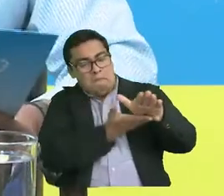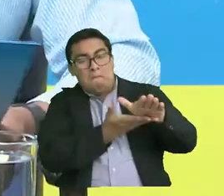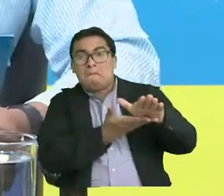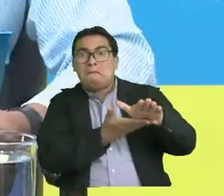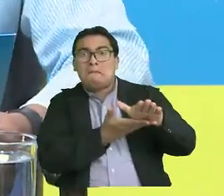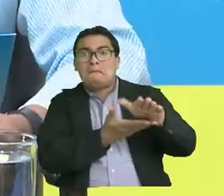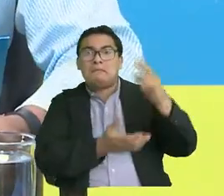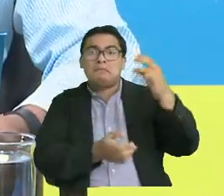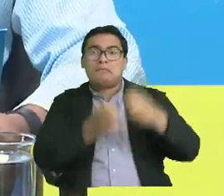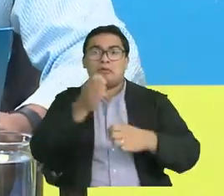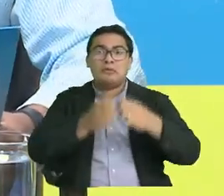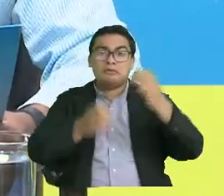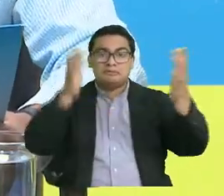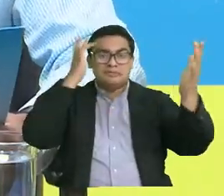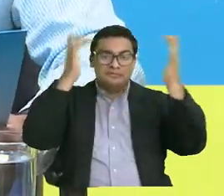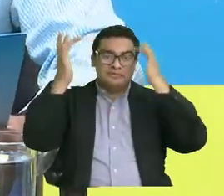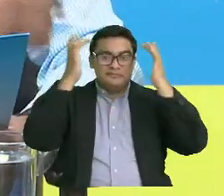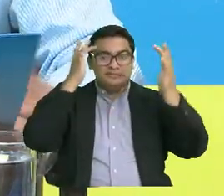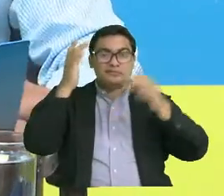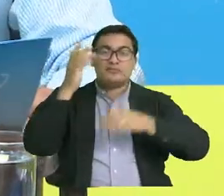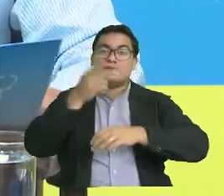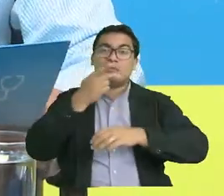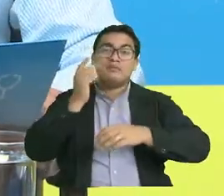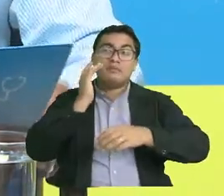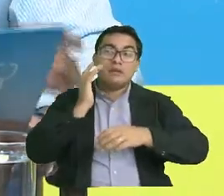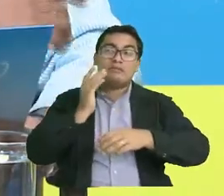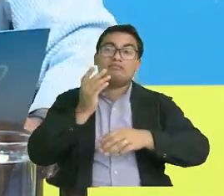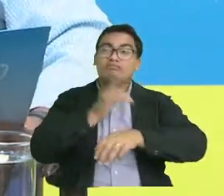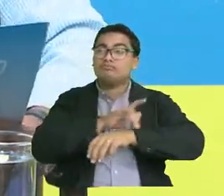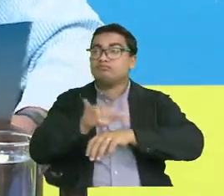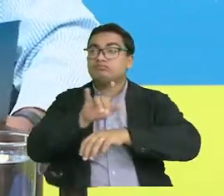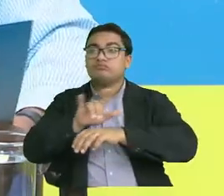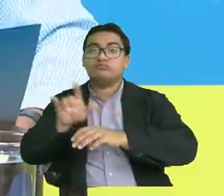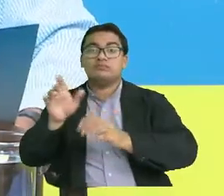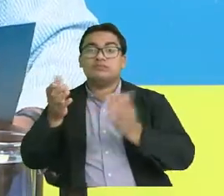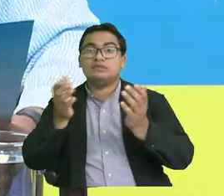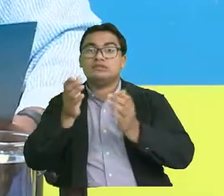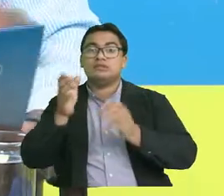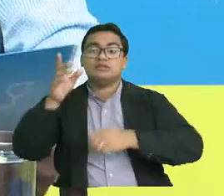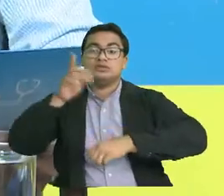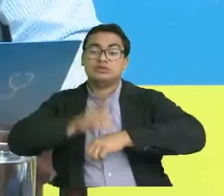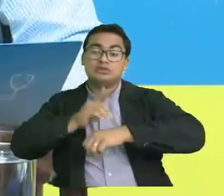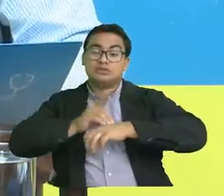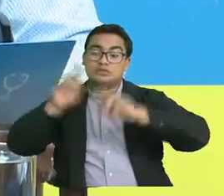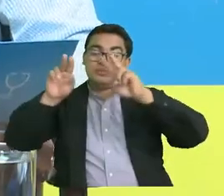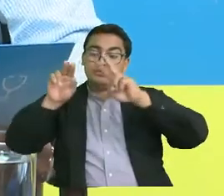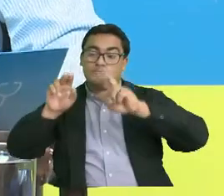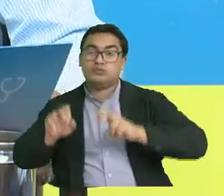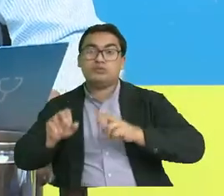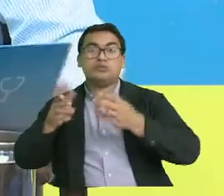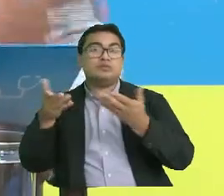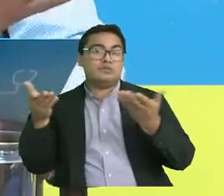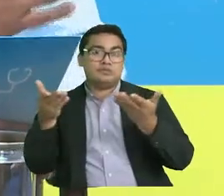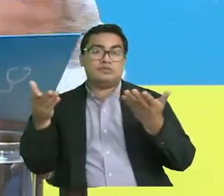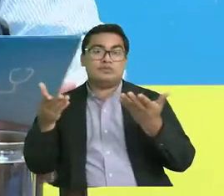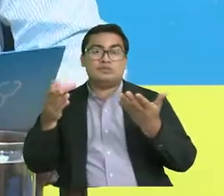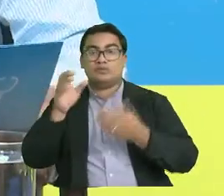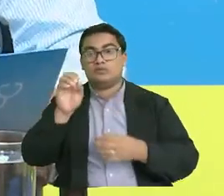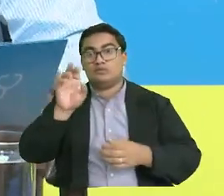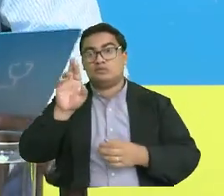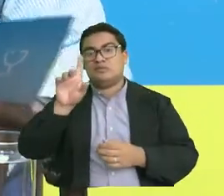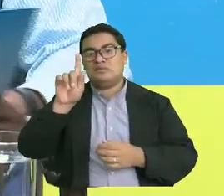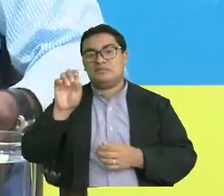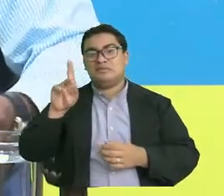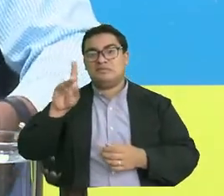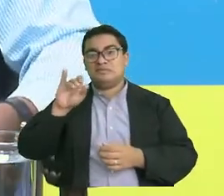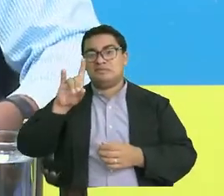donde los padres recurren primeramente al pediatra y después el pediatra lo remite a la especialidad de ortopedia. ¿Así va, doctor? Sí, así